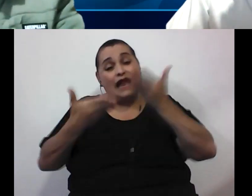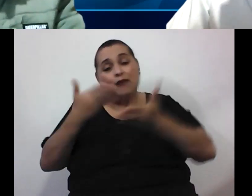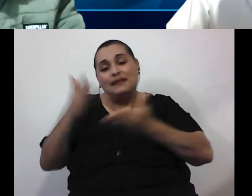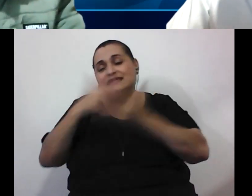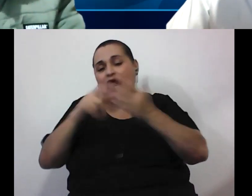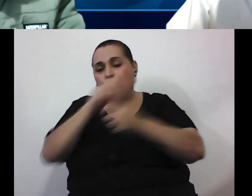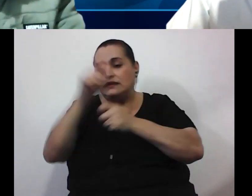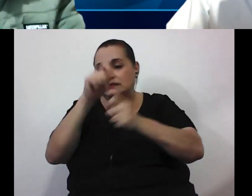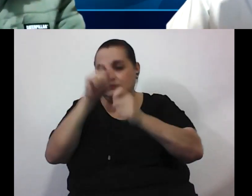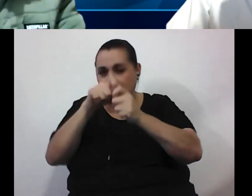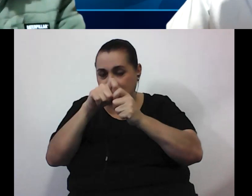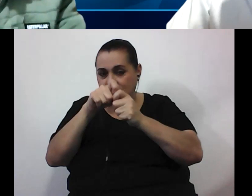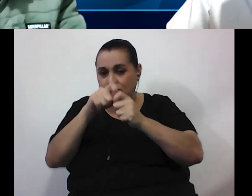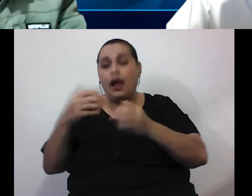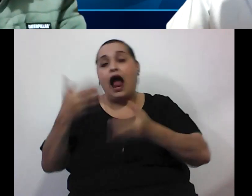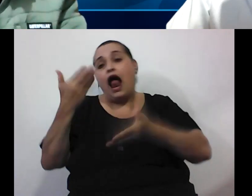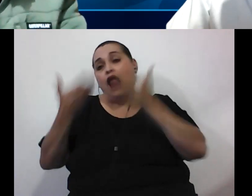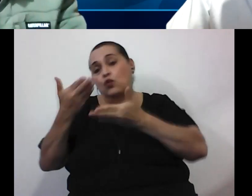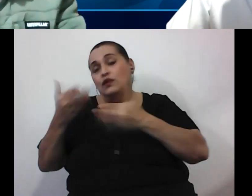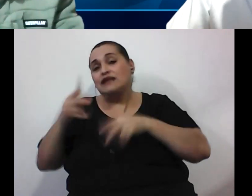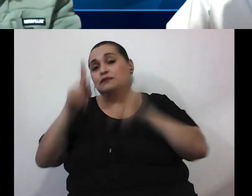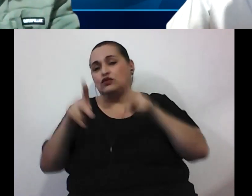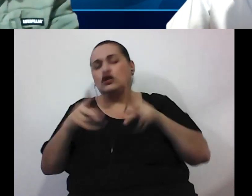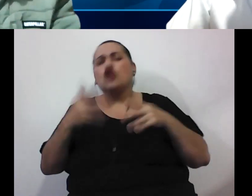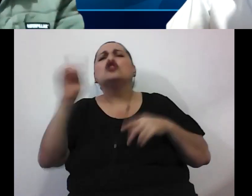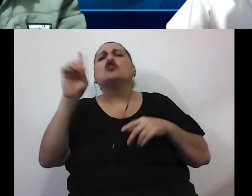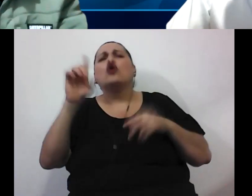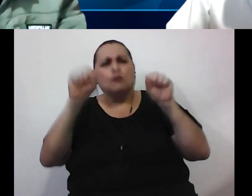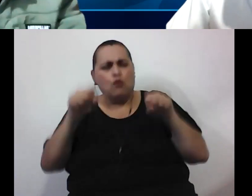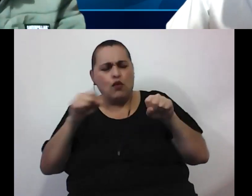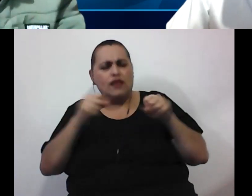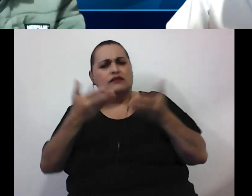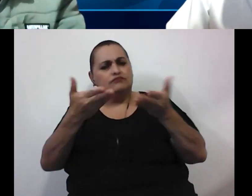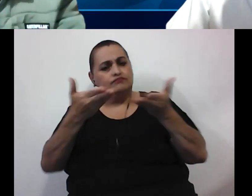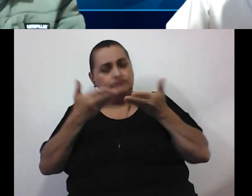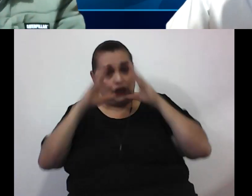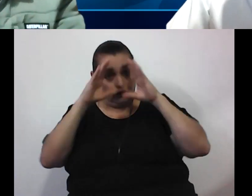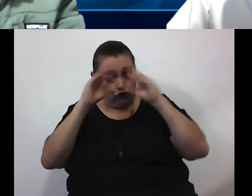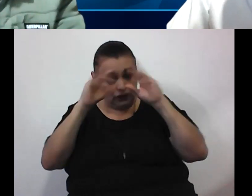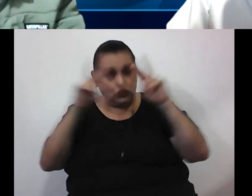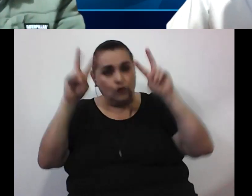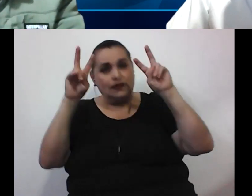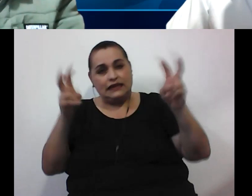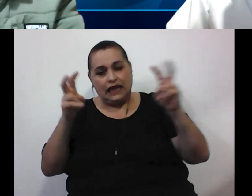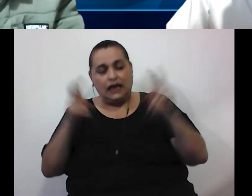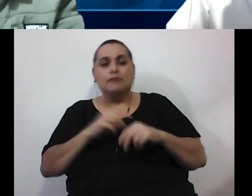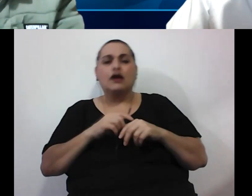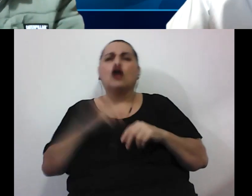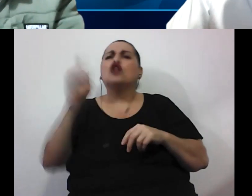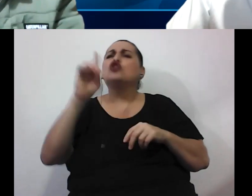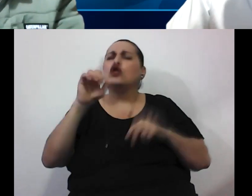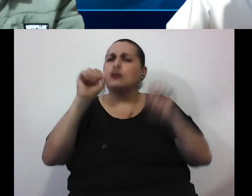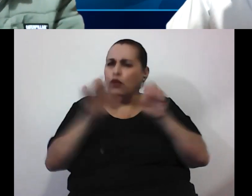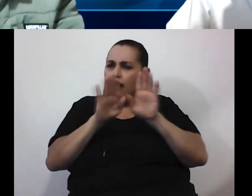concreto. Varias personas han preguntado de dónde se puede conseguir información sobre este tema, dónde pueden ampliar, si hay